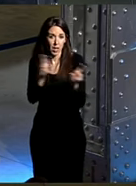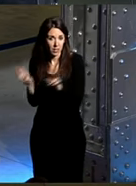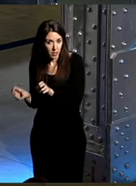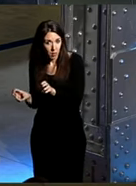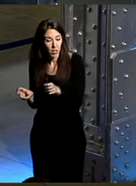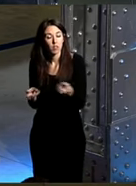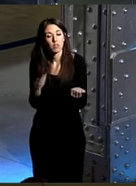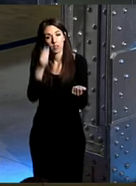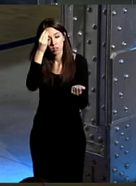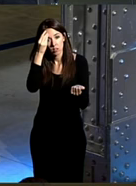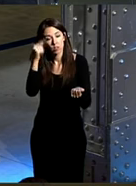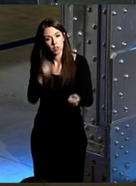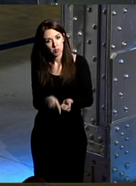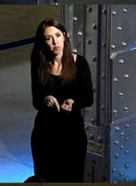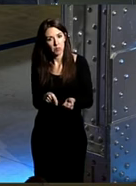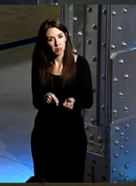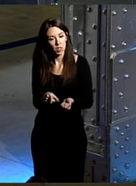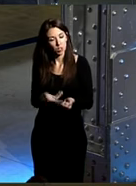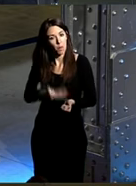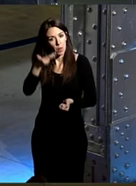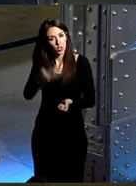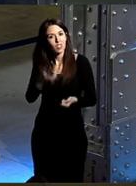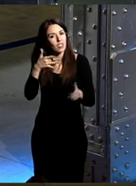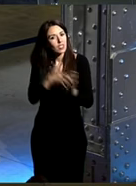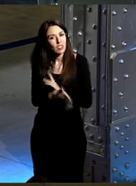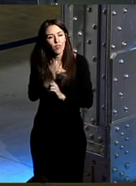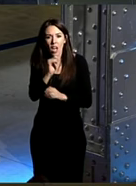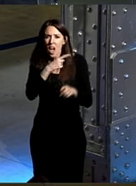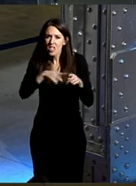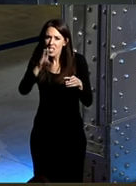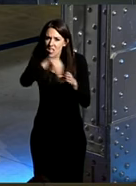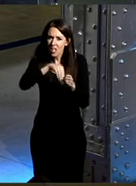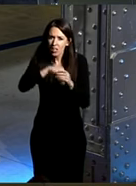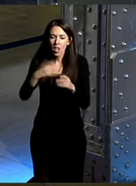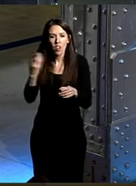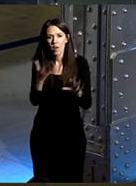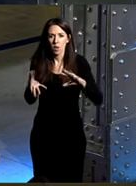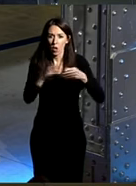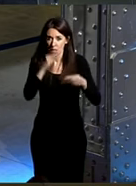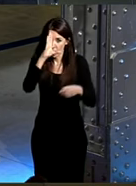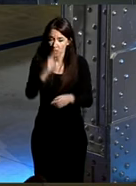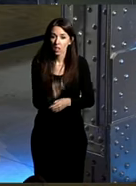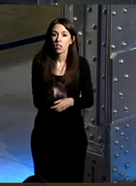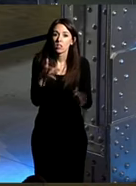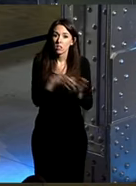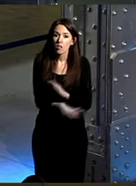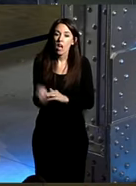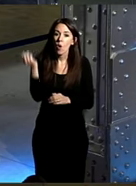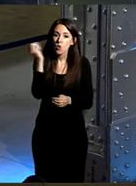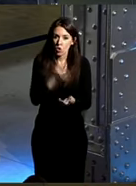que es otra de las claves. O sea, que quiero decir que hay muchos ingredientes que hay que aplicar inteligentemente. Es un